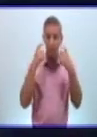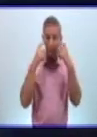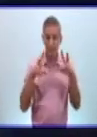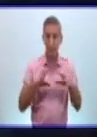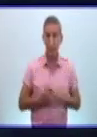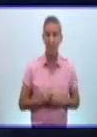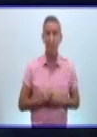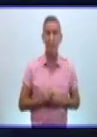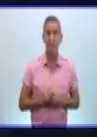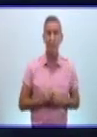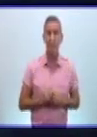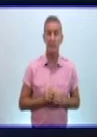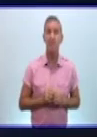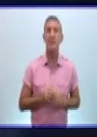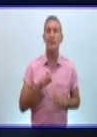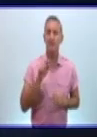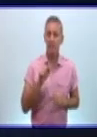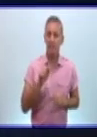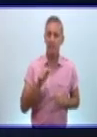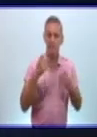disueltas que sostienen la vida de un organismo.